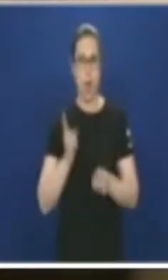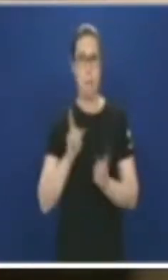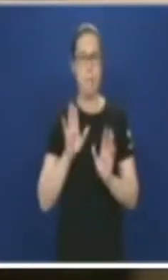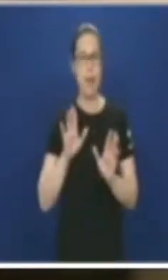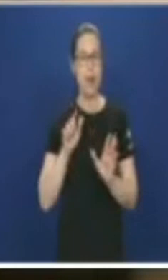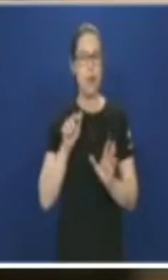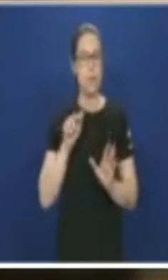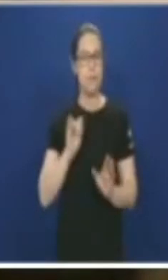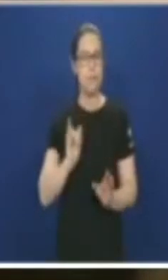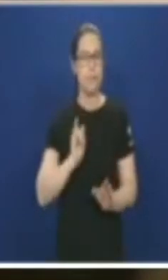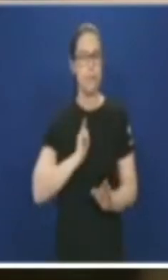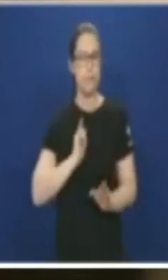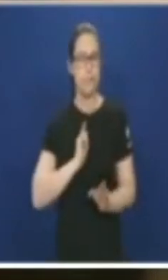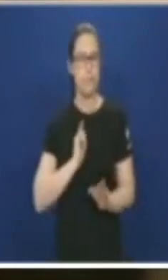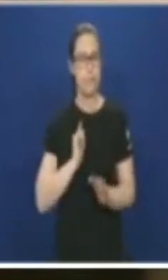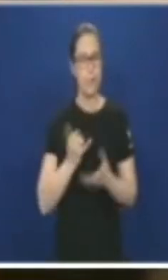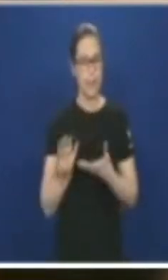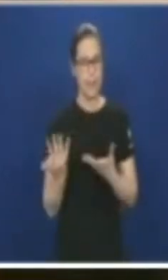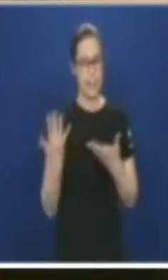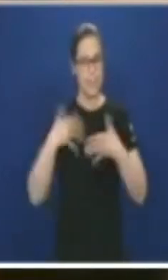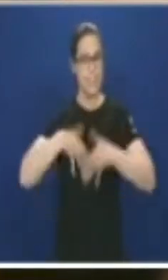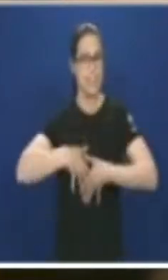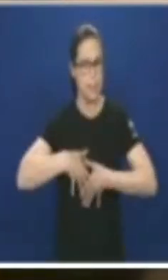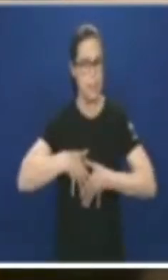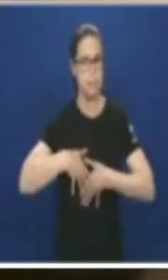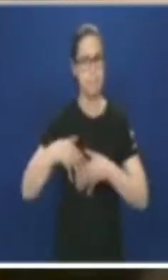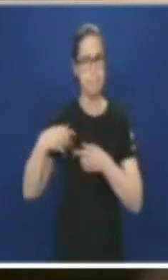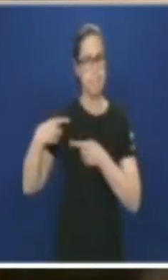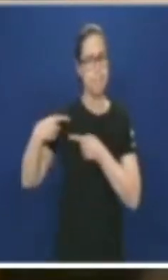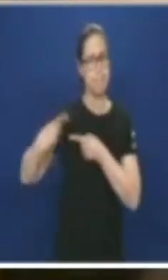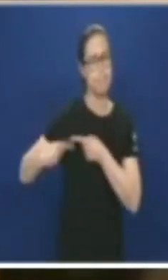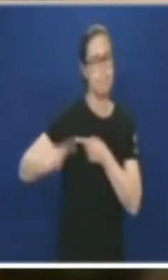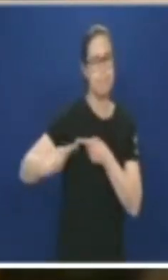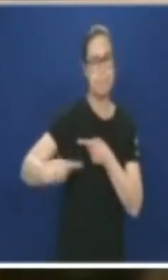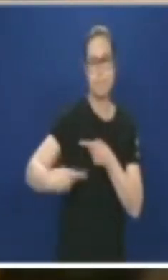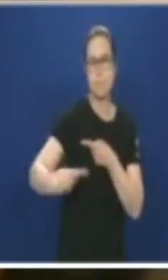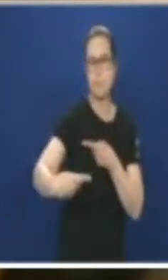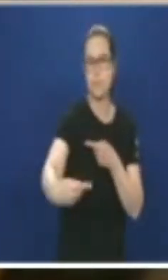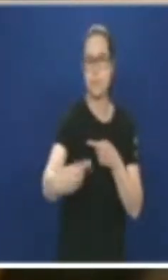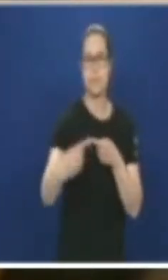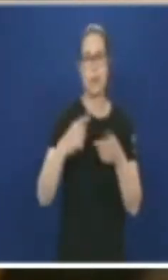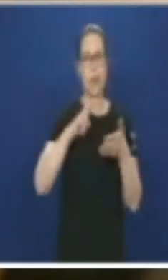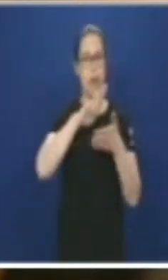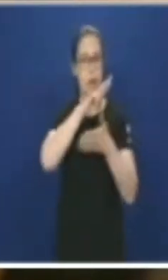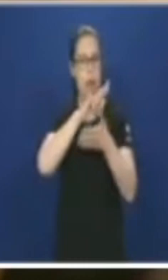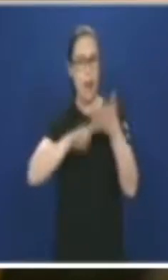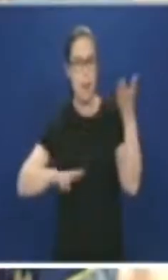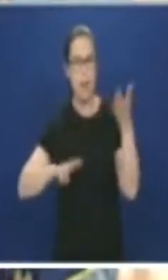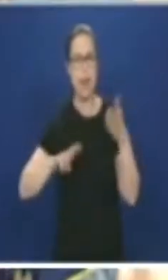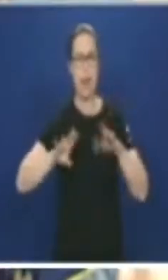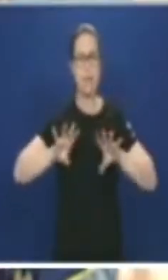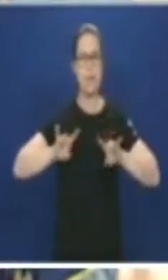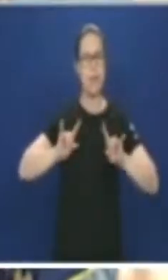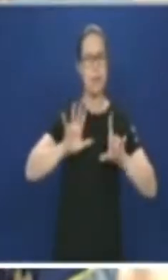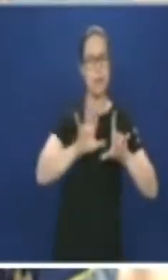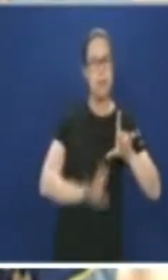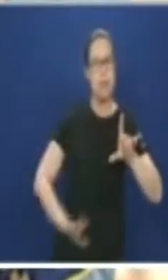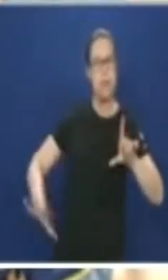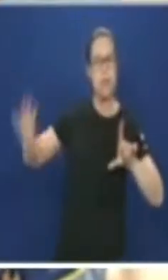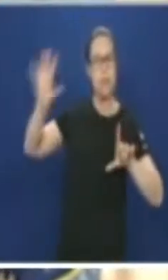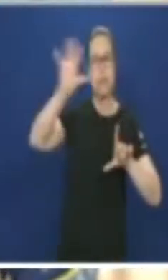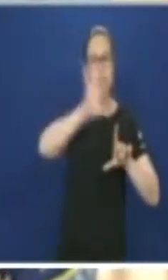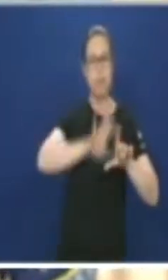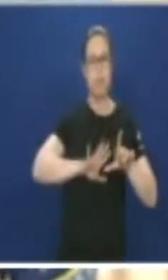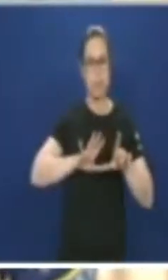seu exemplo, permaneceron imperecedoiros da Galicia territorial